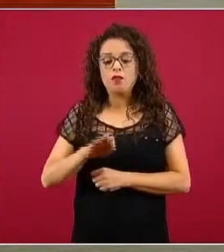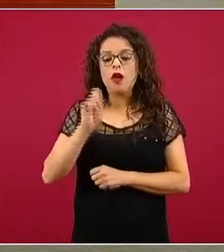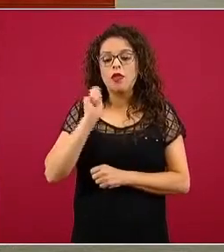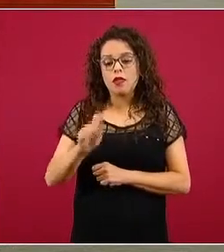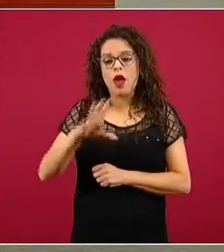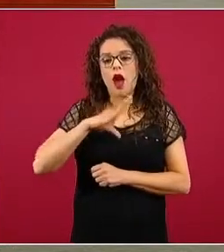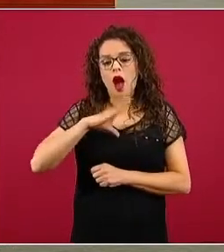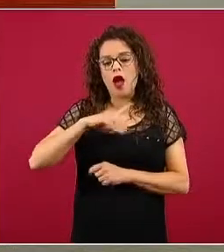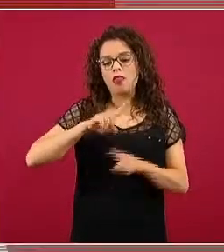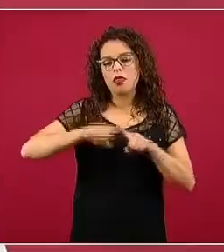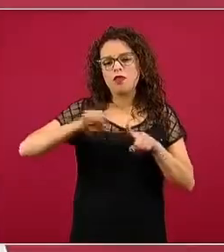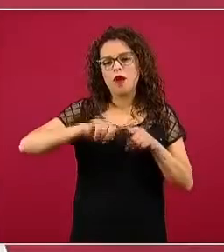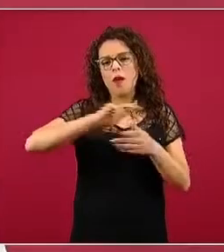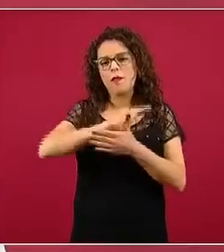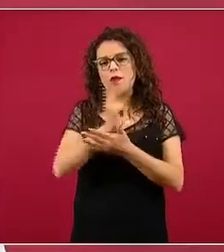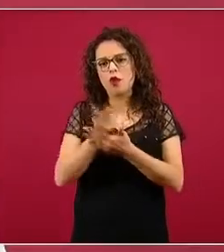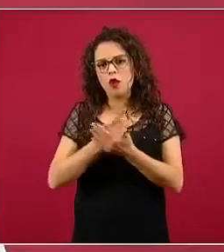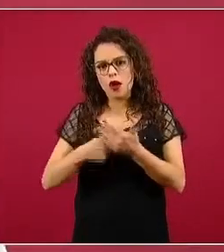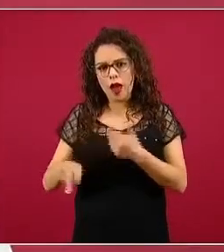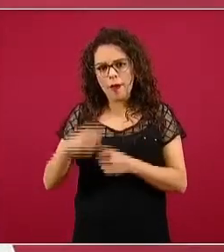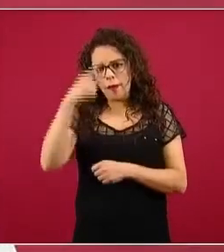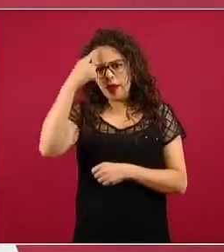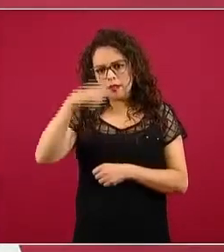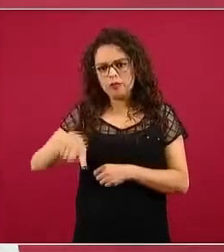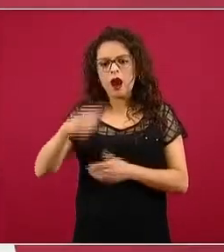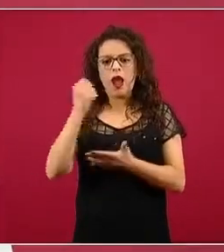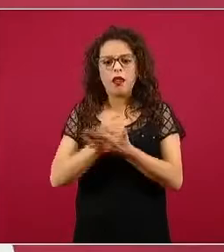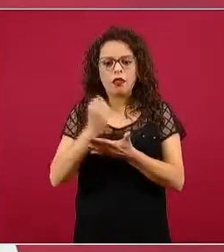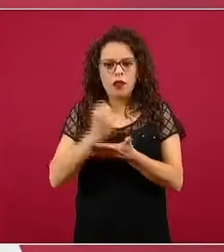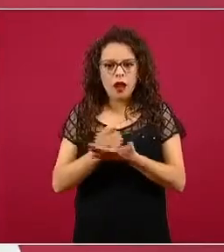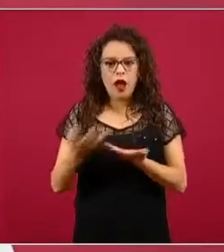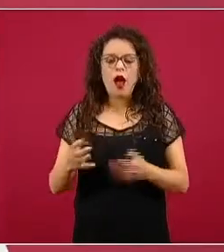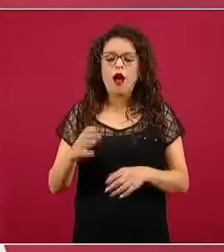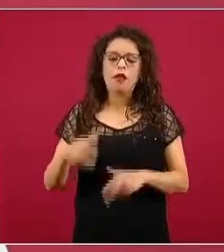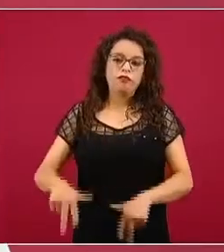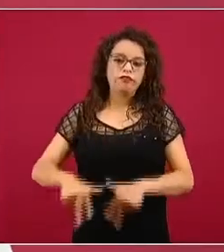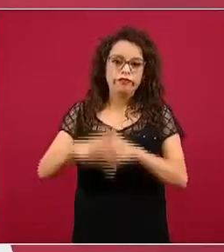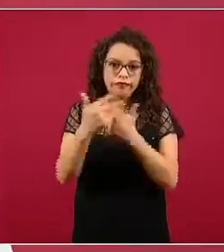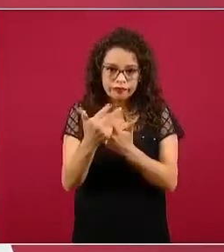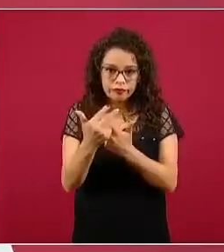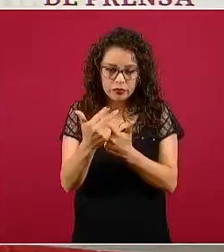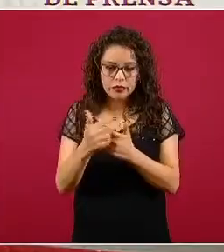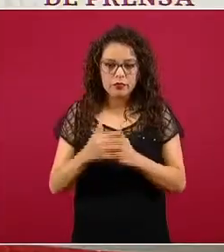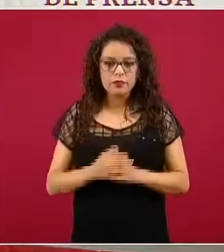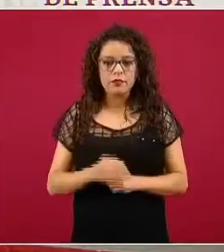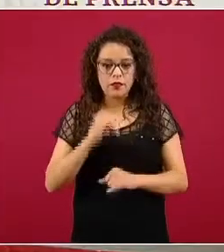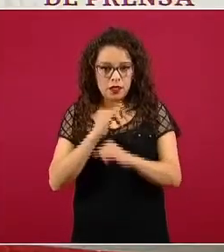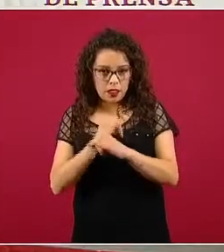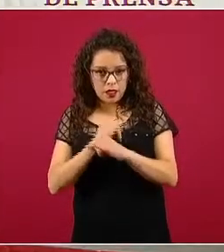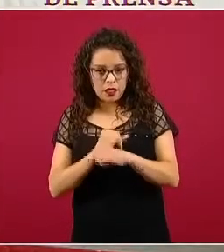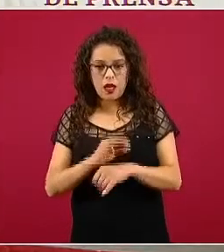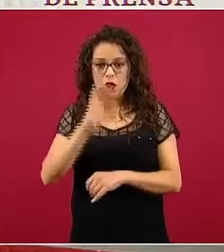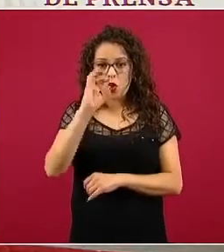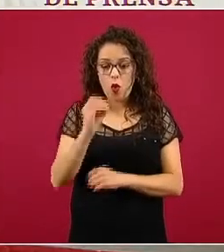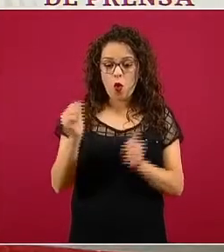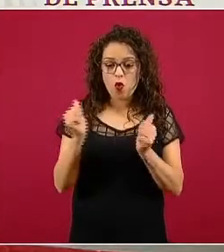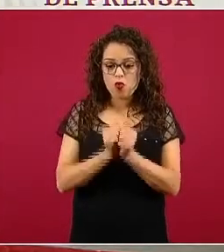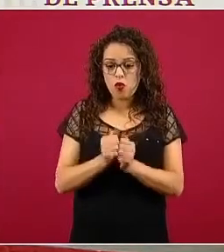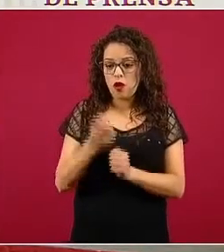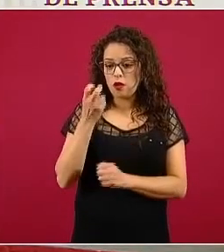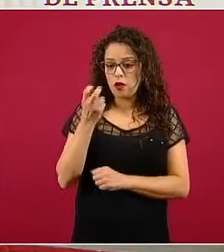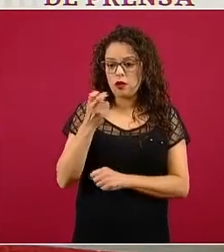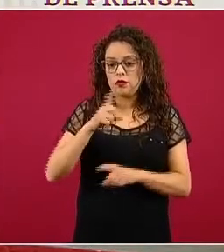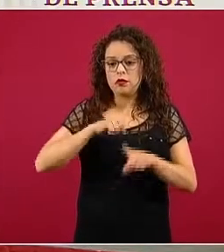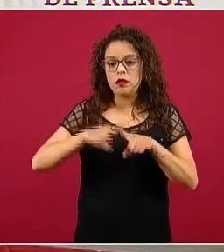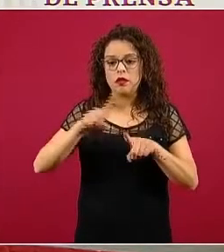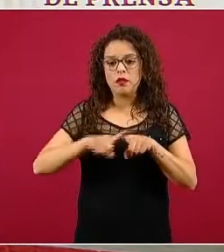rehabilitación a larga distancia, o a través, por ejemplo, de estas herramientas que están disponibles en